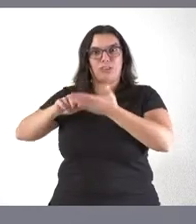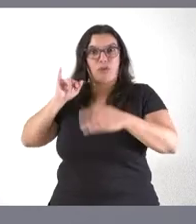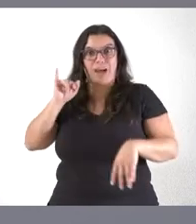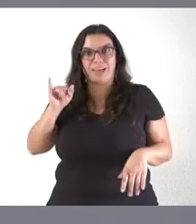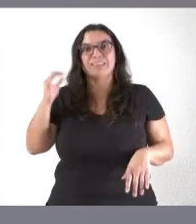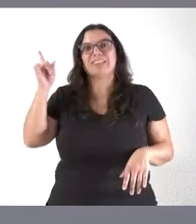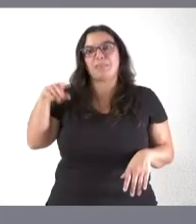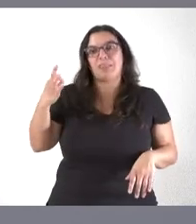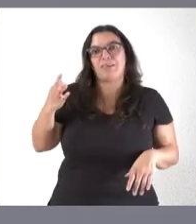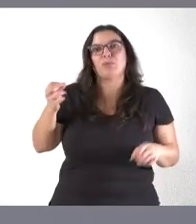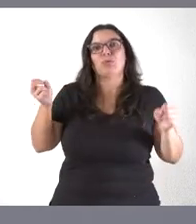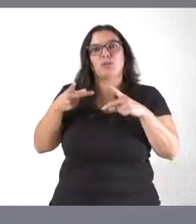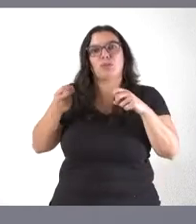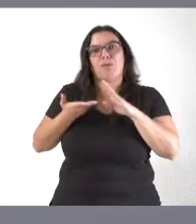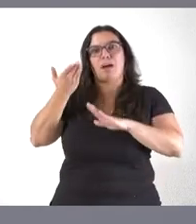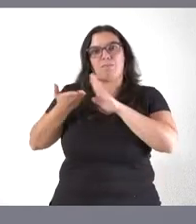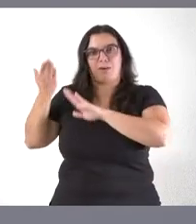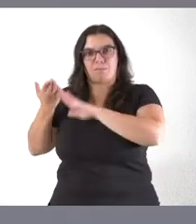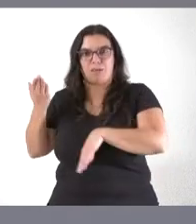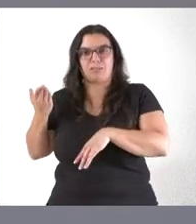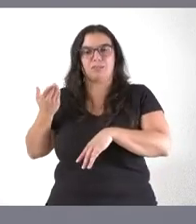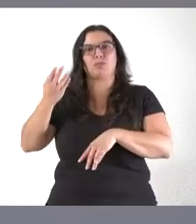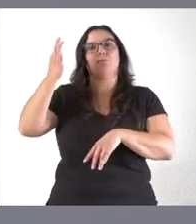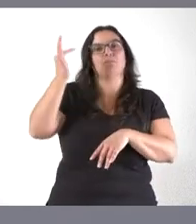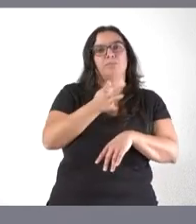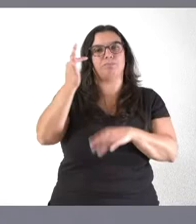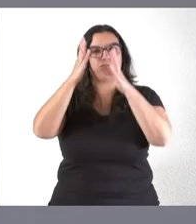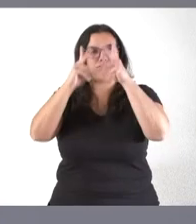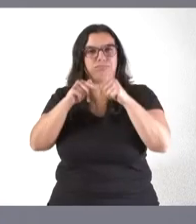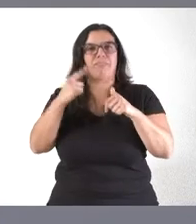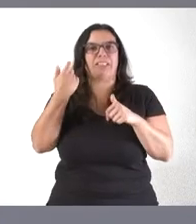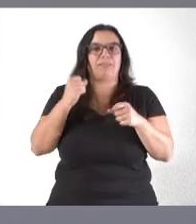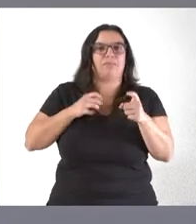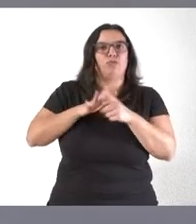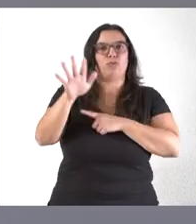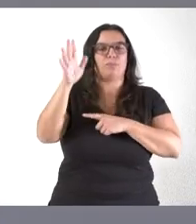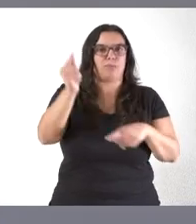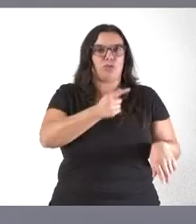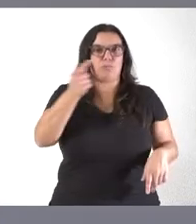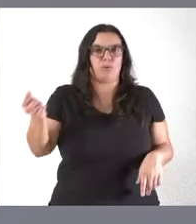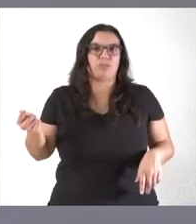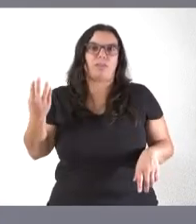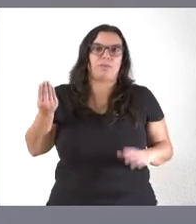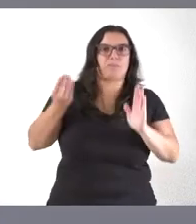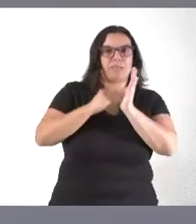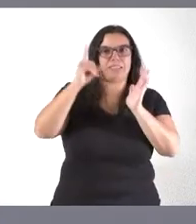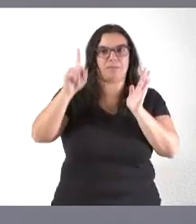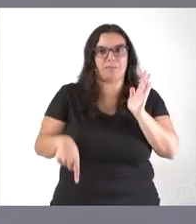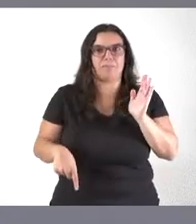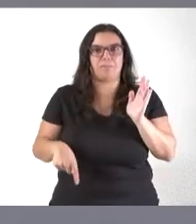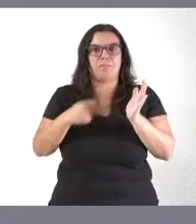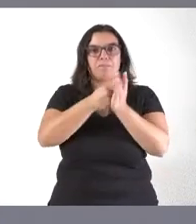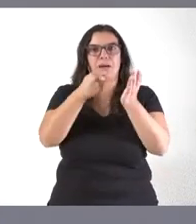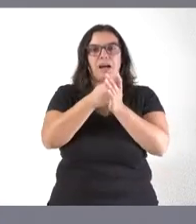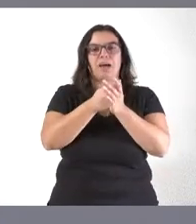ese incremento de cotizaciones que el del Análisis del proyecto de presupuestos Pues tiene un impacto sobre el presupuesto de la comunidad que tendremos que incorporar como pago de